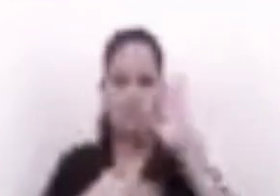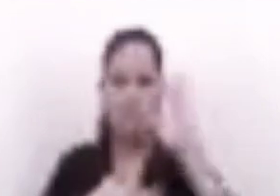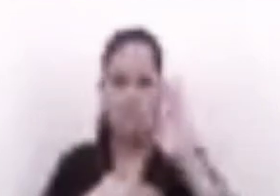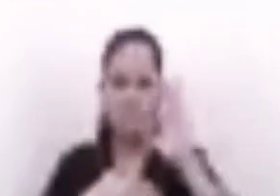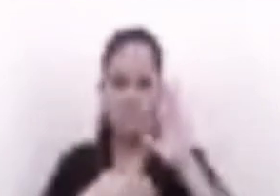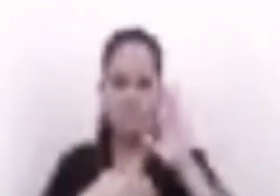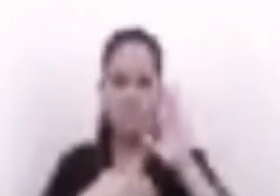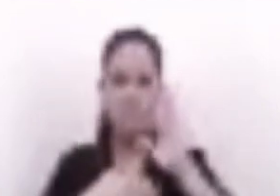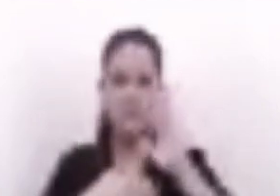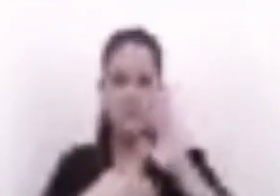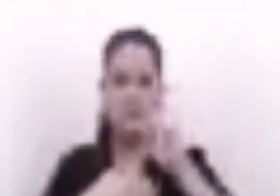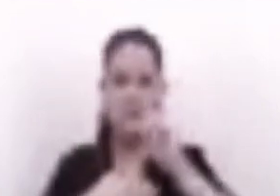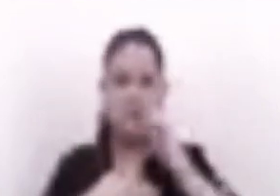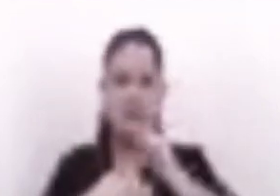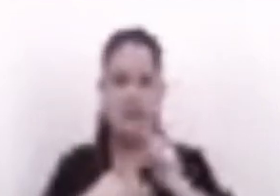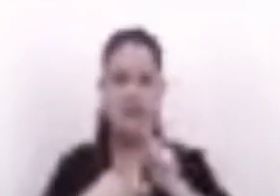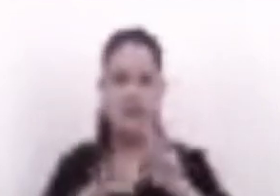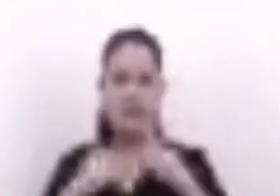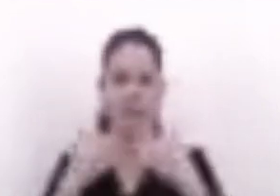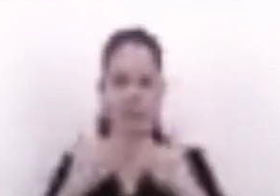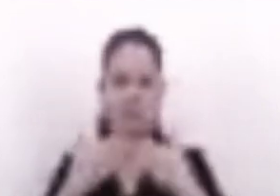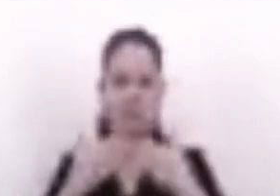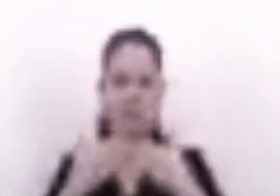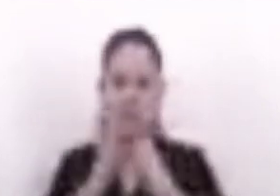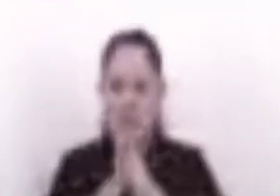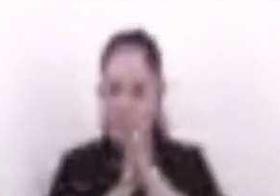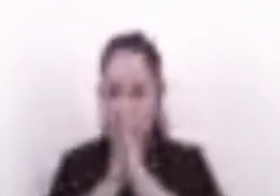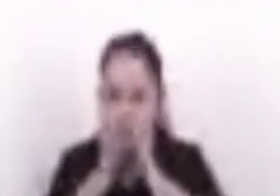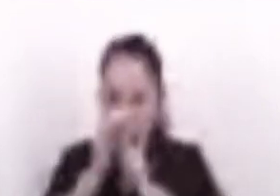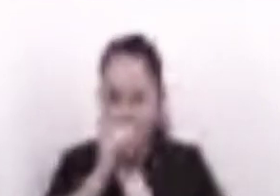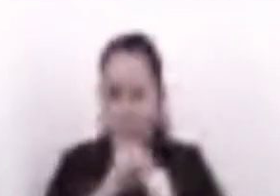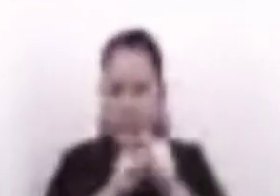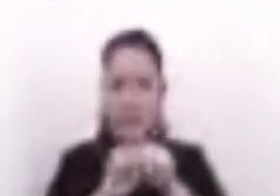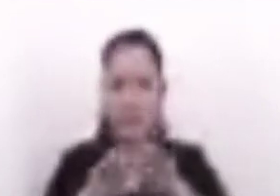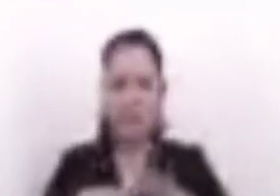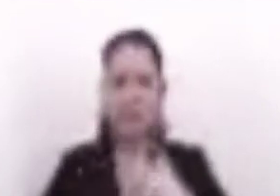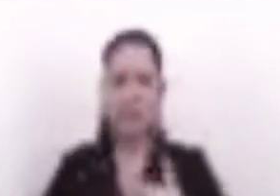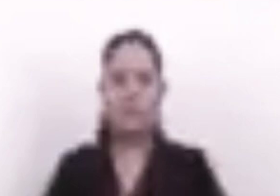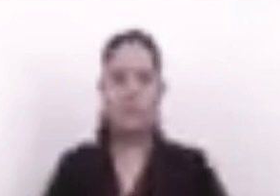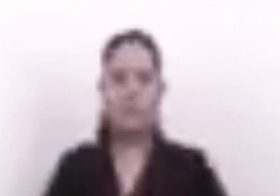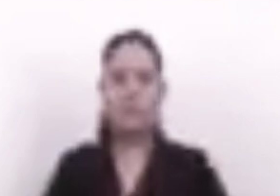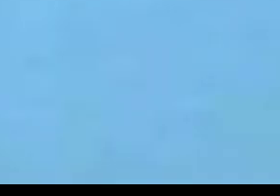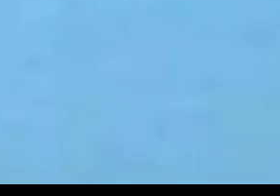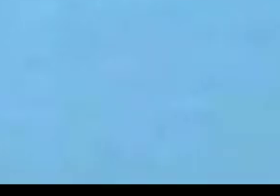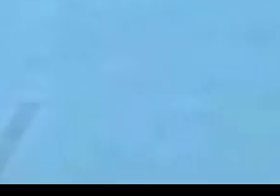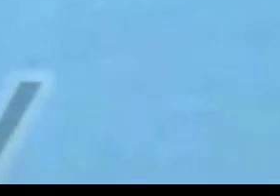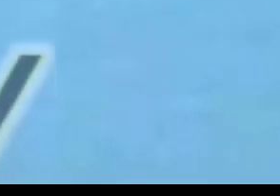medias y menos con intenciones ocultas. Gracias, presidente.